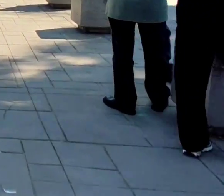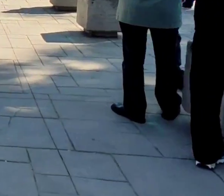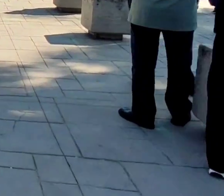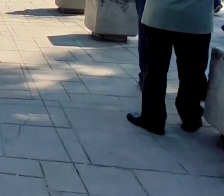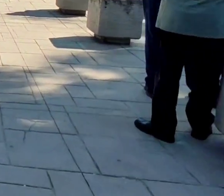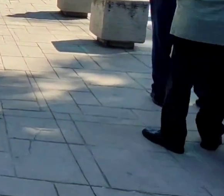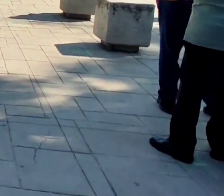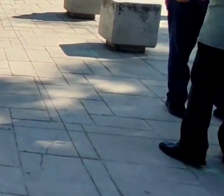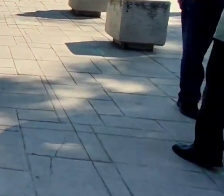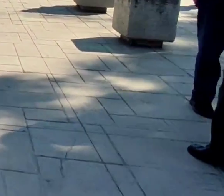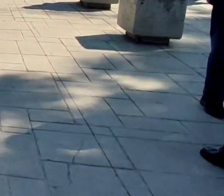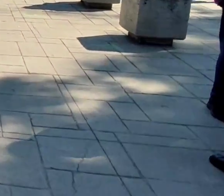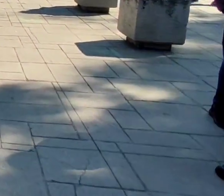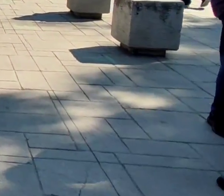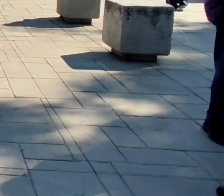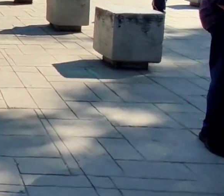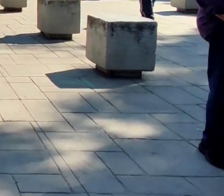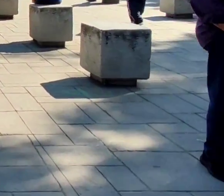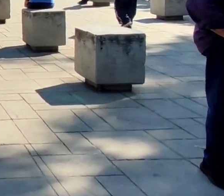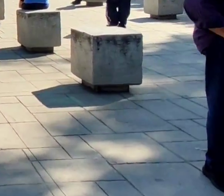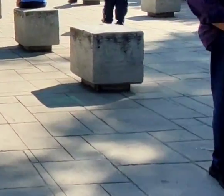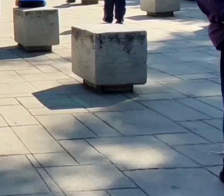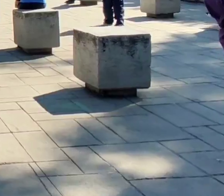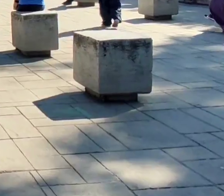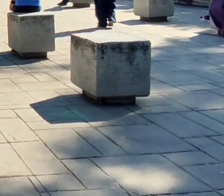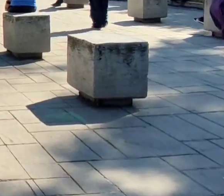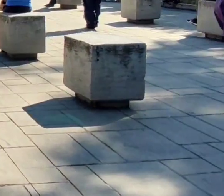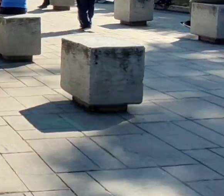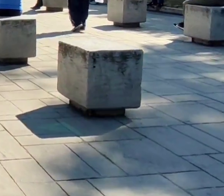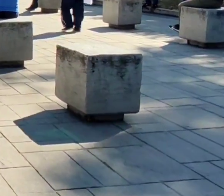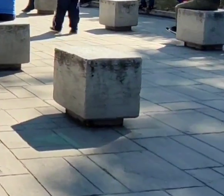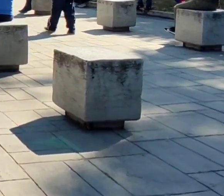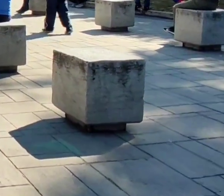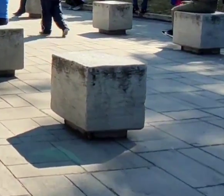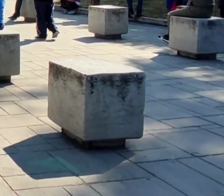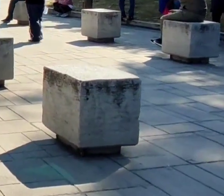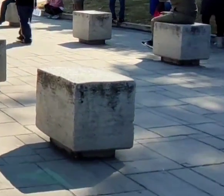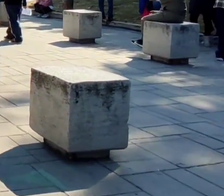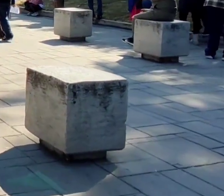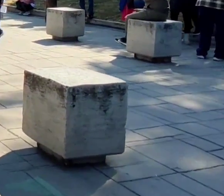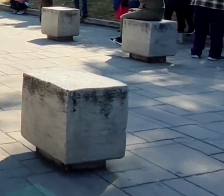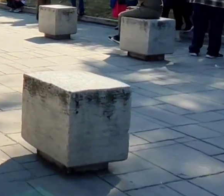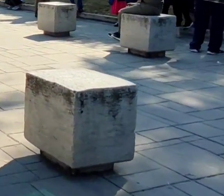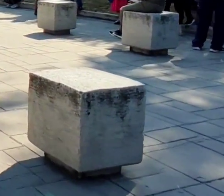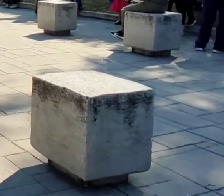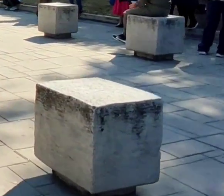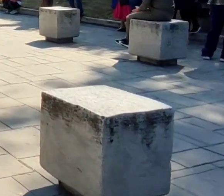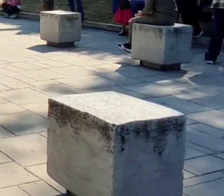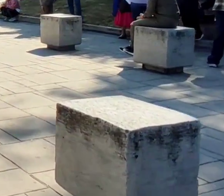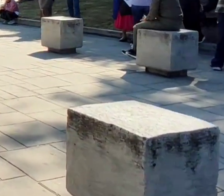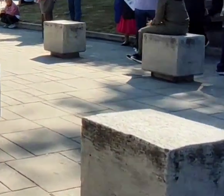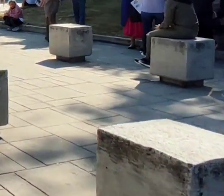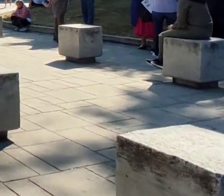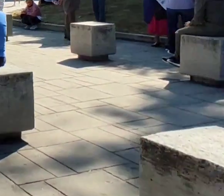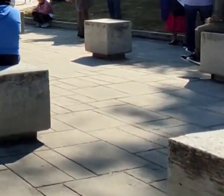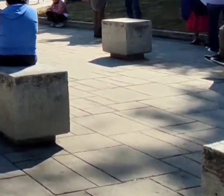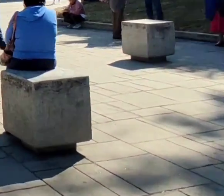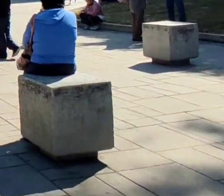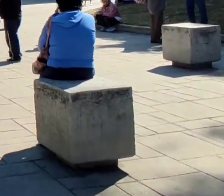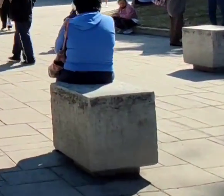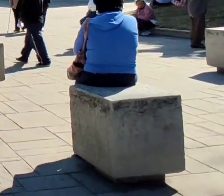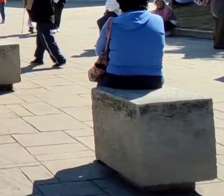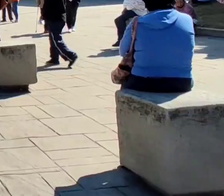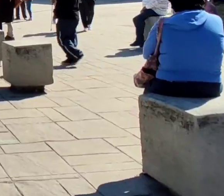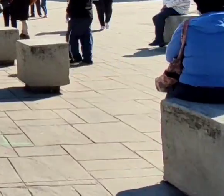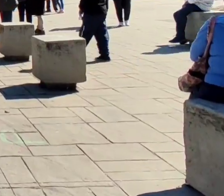días, tardes, noches, a la hora que estés viendo este video. El día de hoy, felicidades, ya